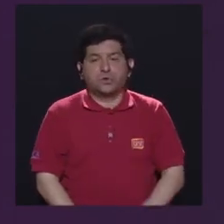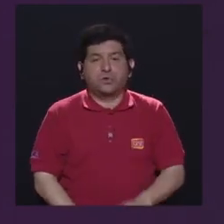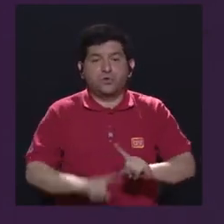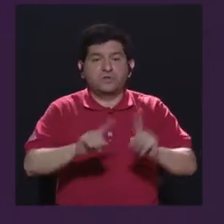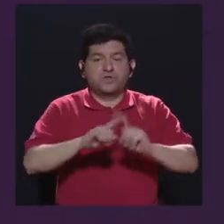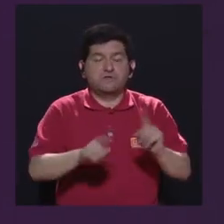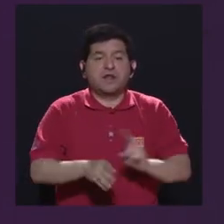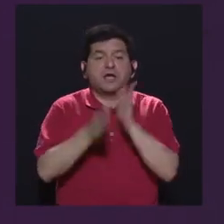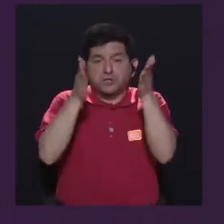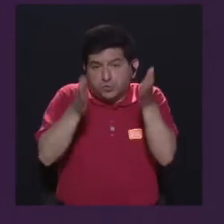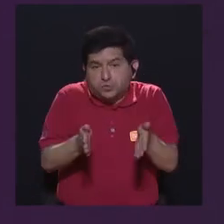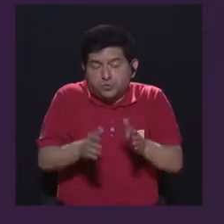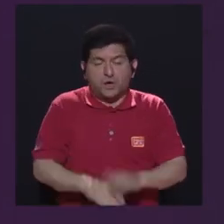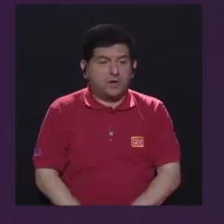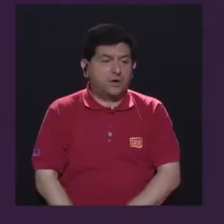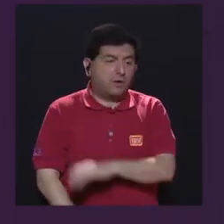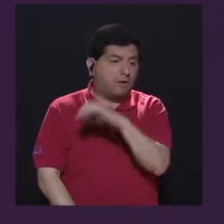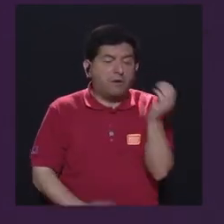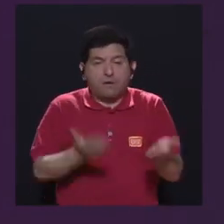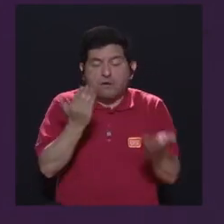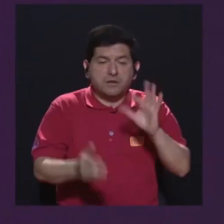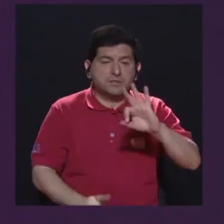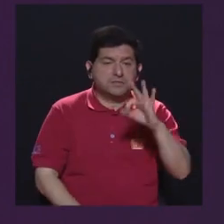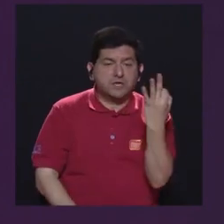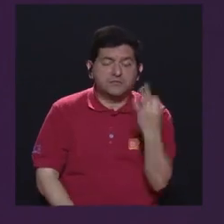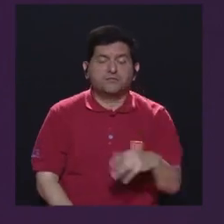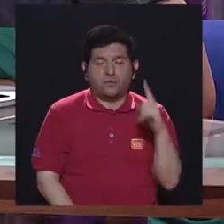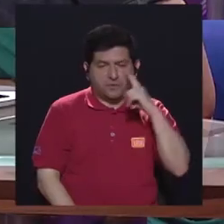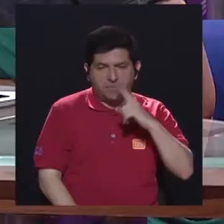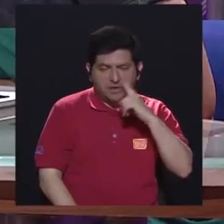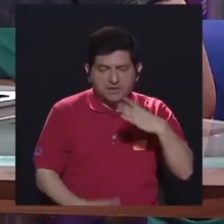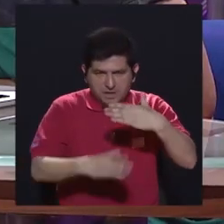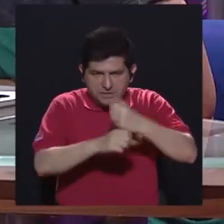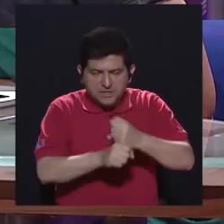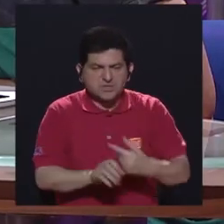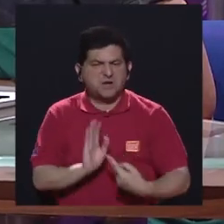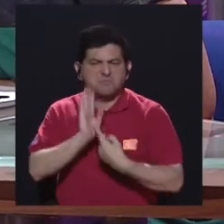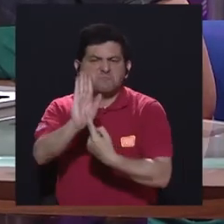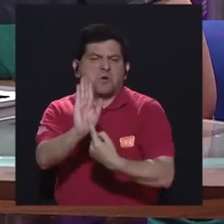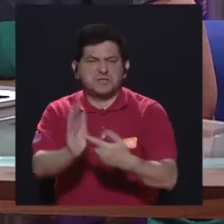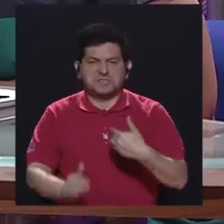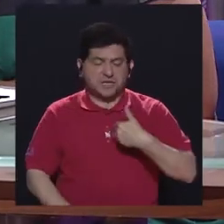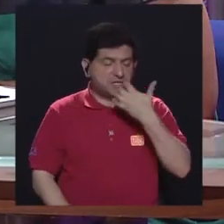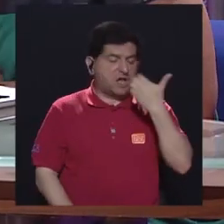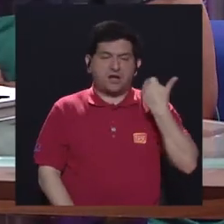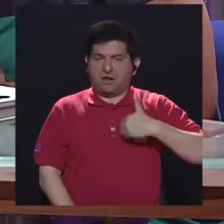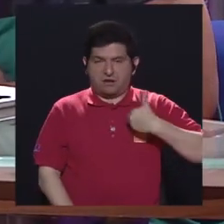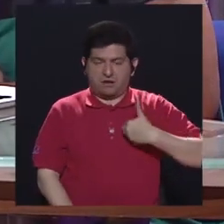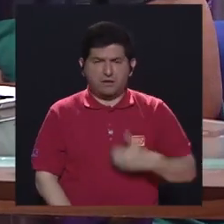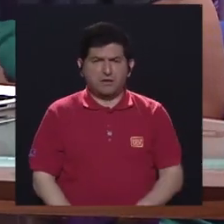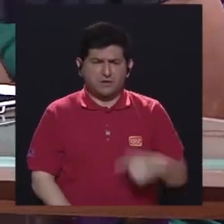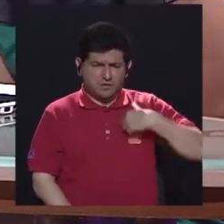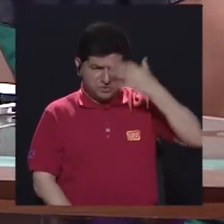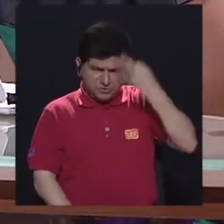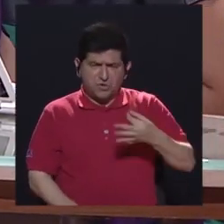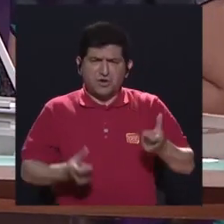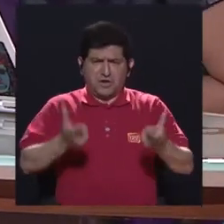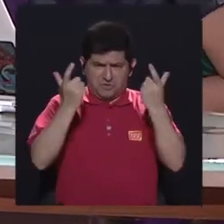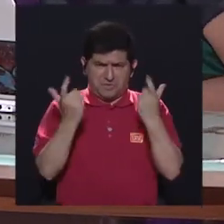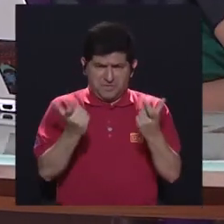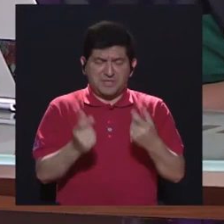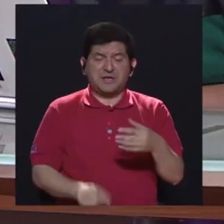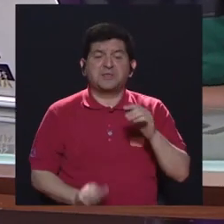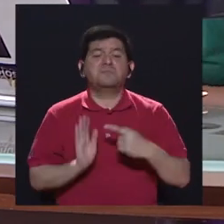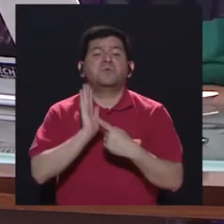en específico o alguna forma de cómo prostituirnos, nos señalan de que tenemos un privilegio. Lo que yo creo es que el capitalismo nos hace creer que